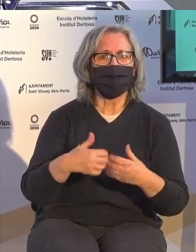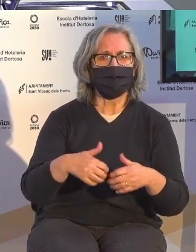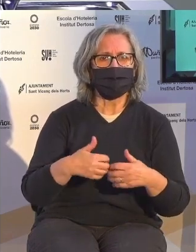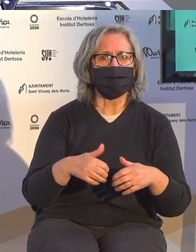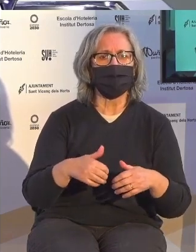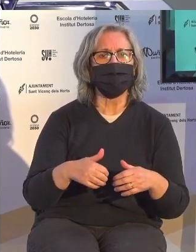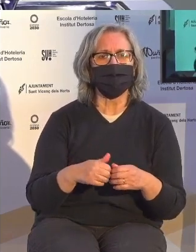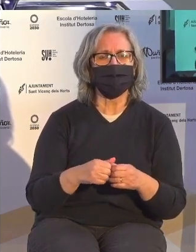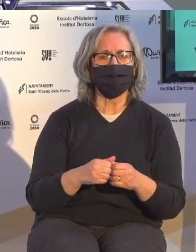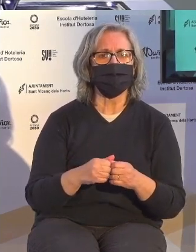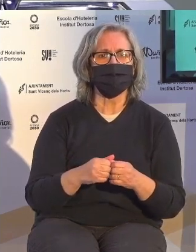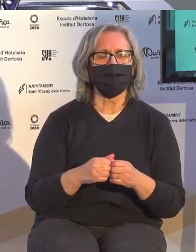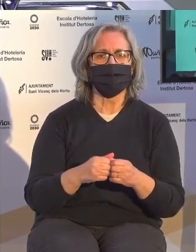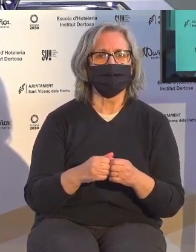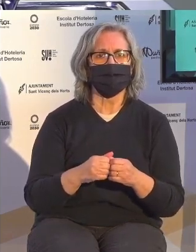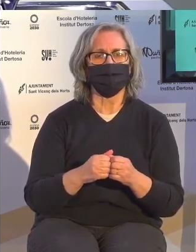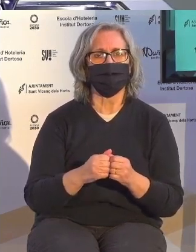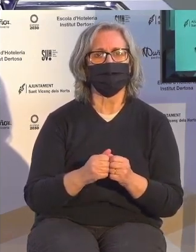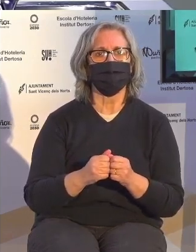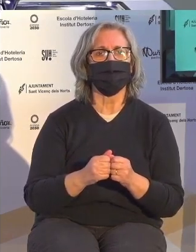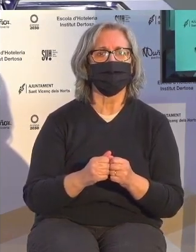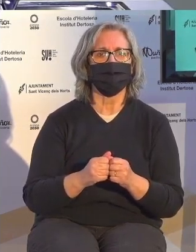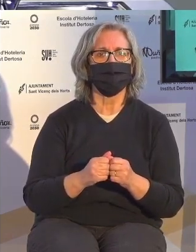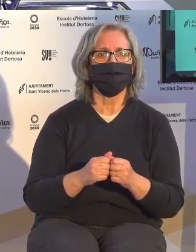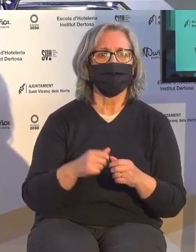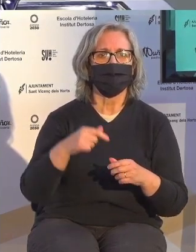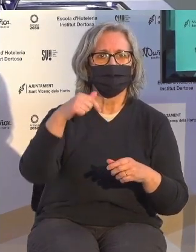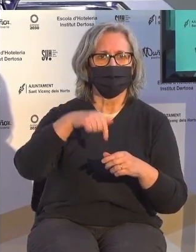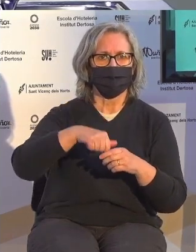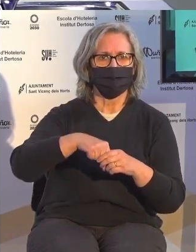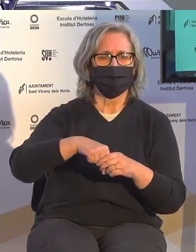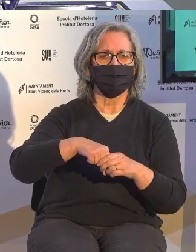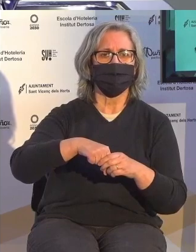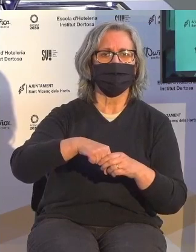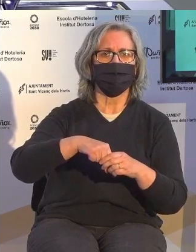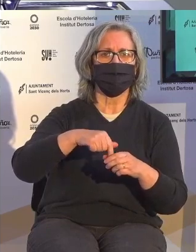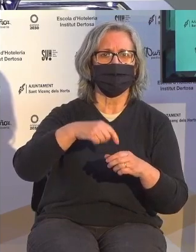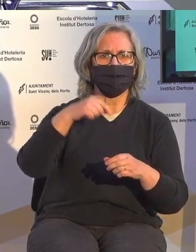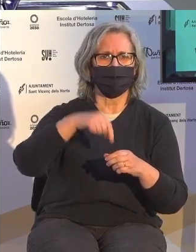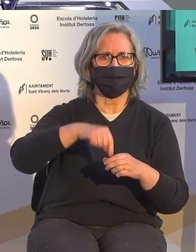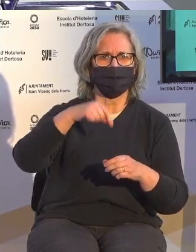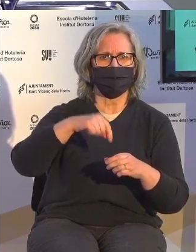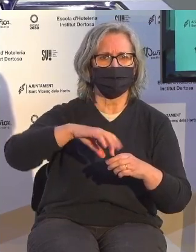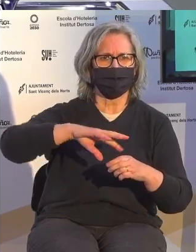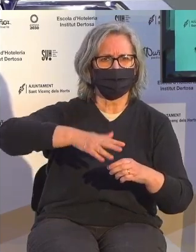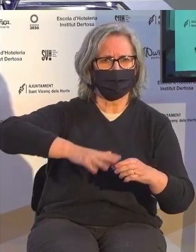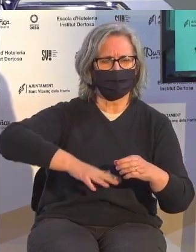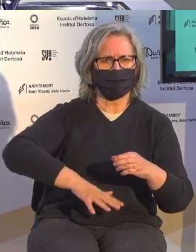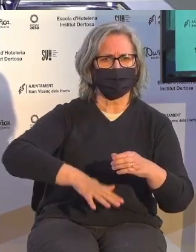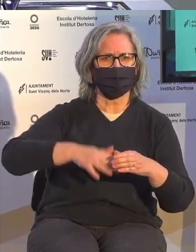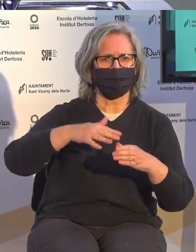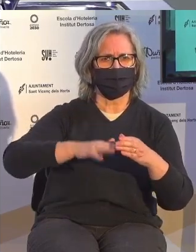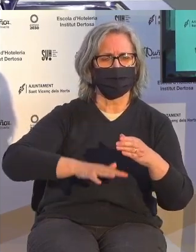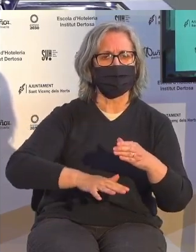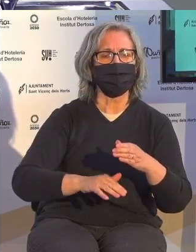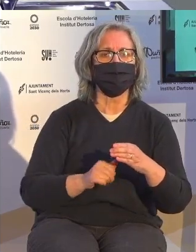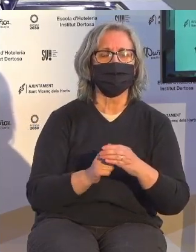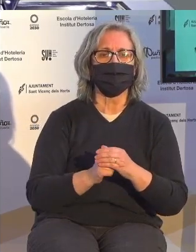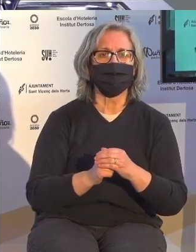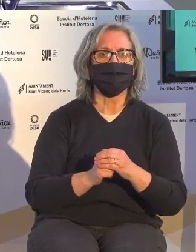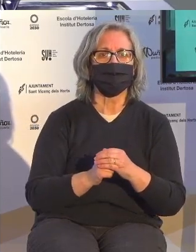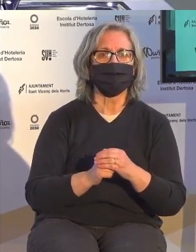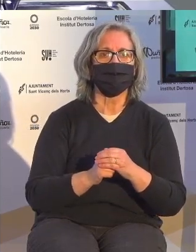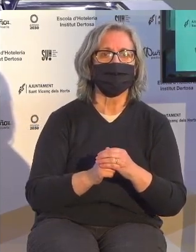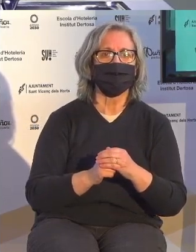lo que pasa es que vas a una hélice y bajar y subir entonces no está de este